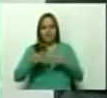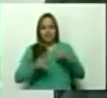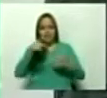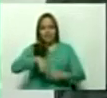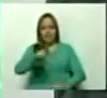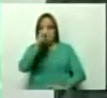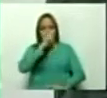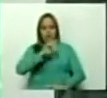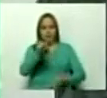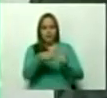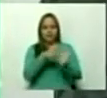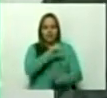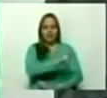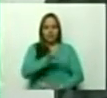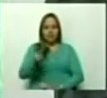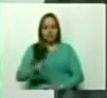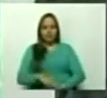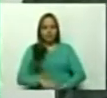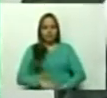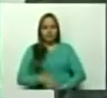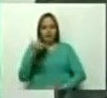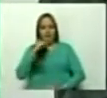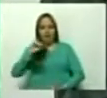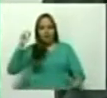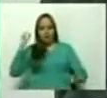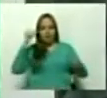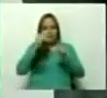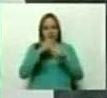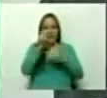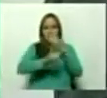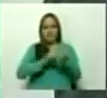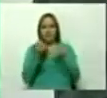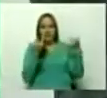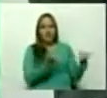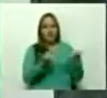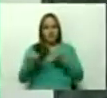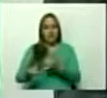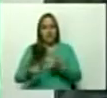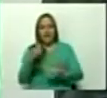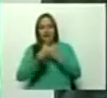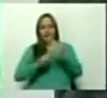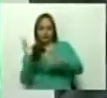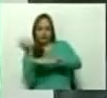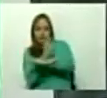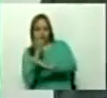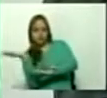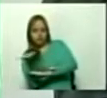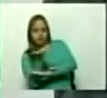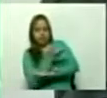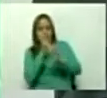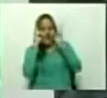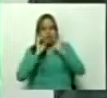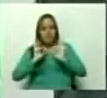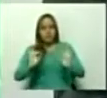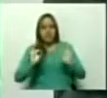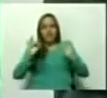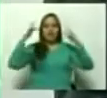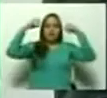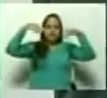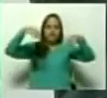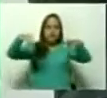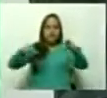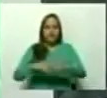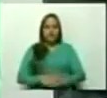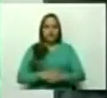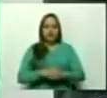este año 2022, bueno, que trae, se ha venido cumpliendo con el desmalezamiento, limpieza, alumbrado, sustitución de